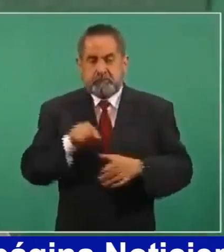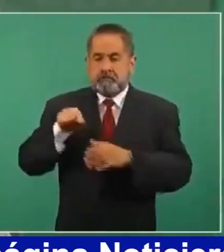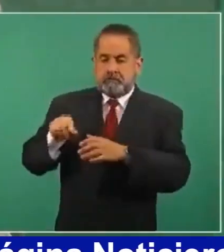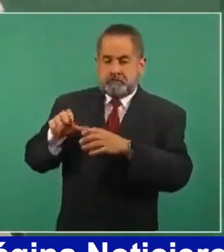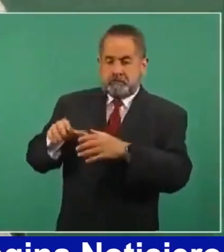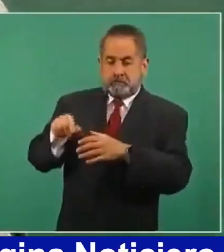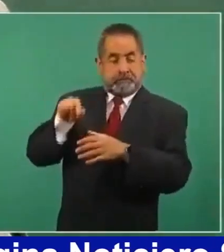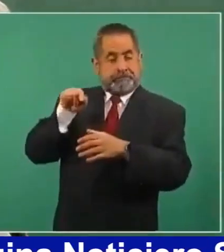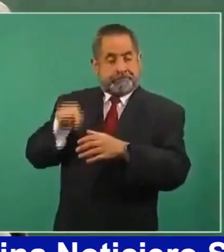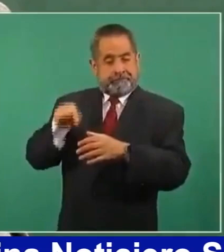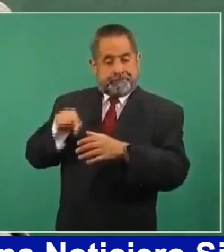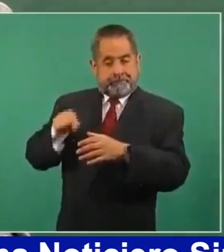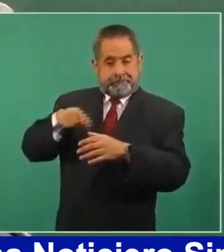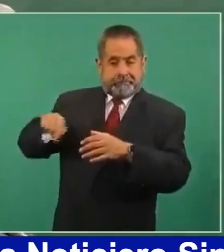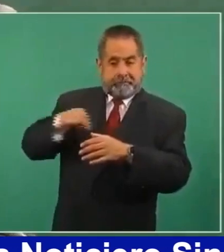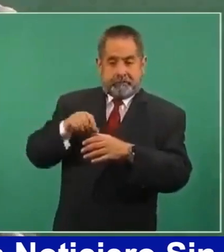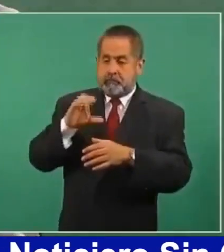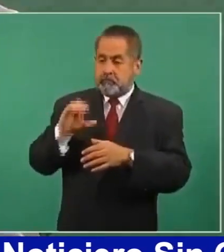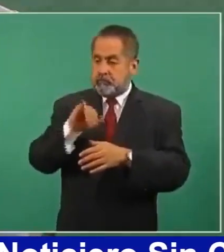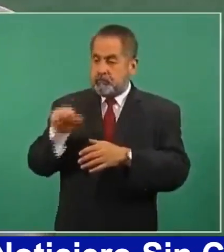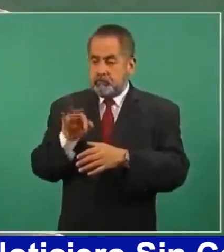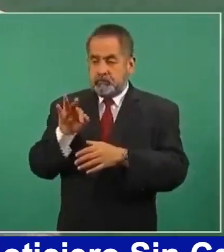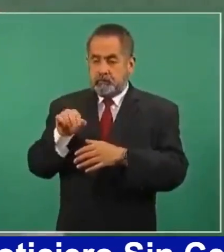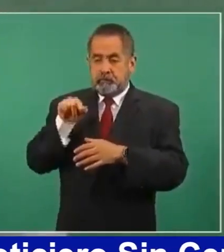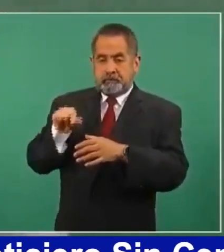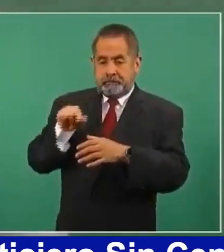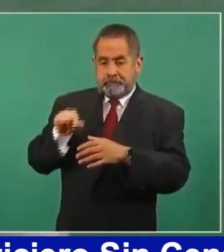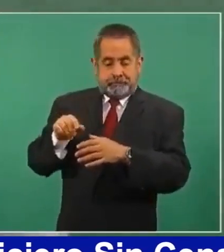Entonces, este Consejo de la Judicatura